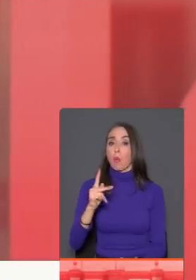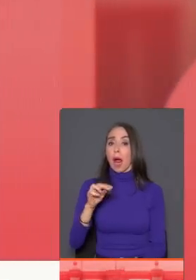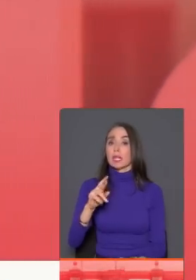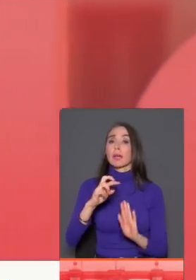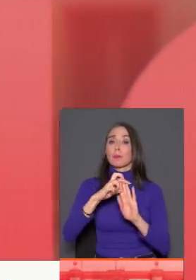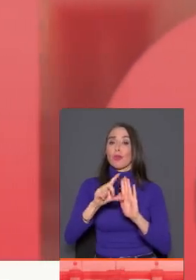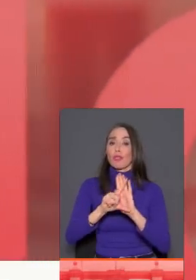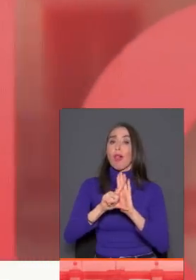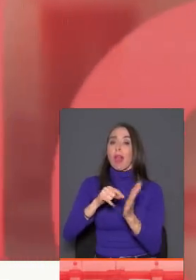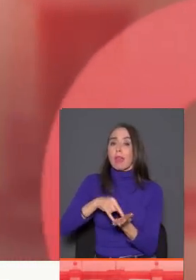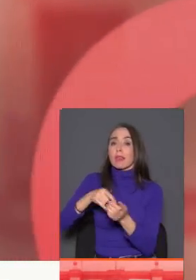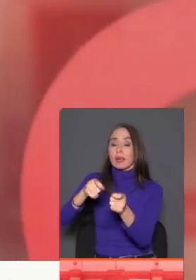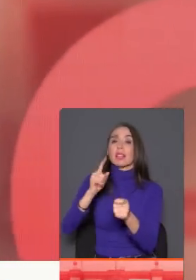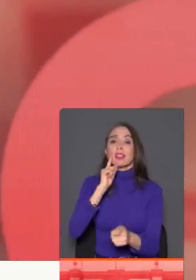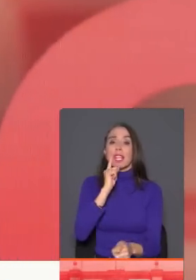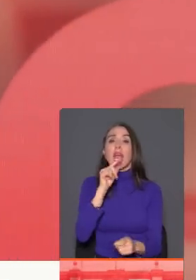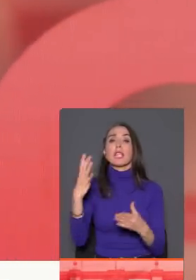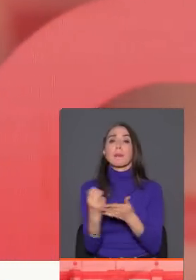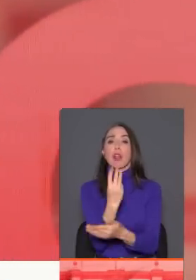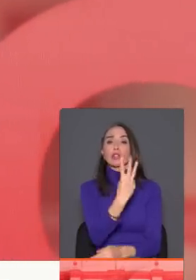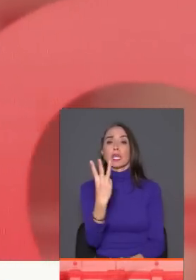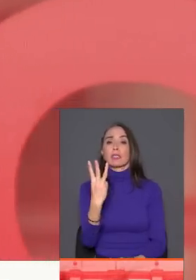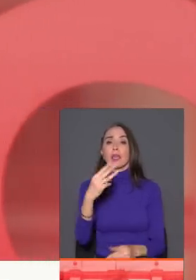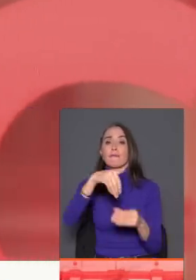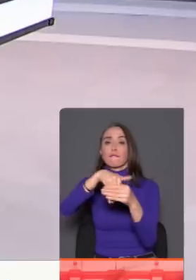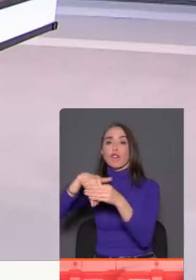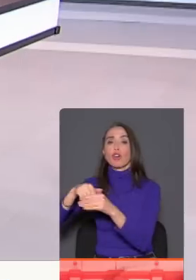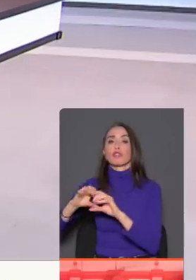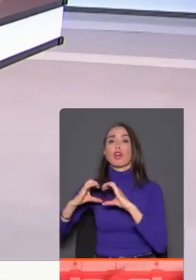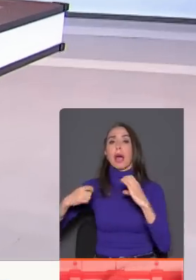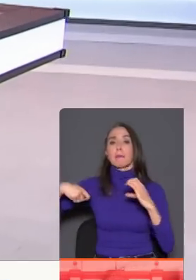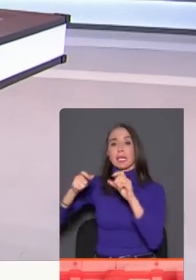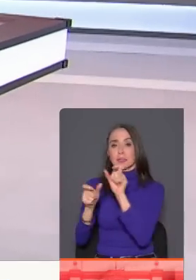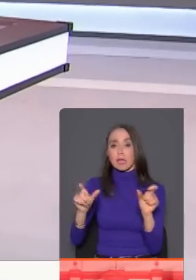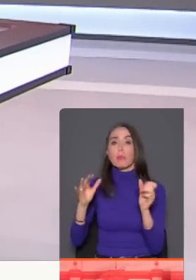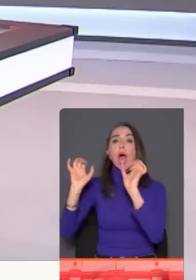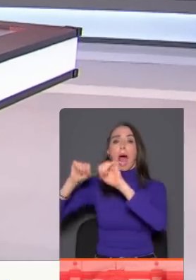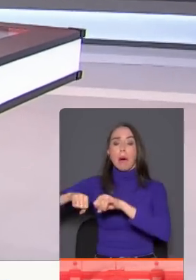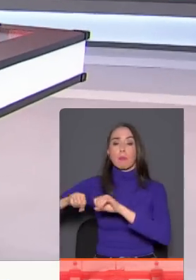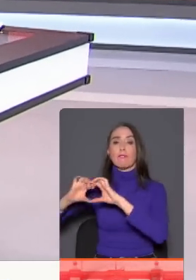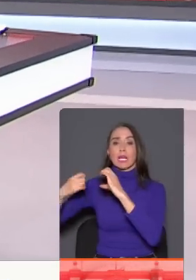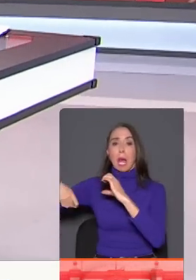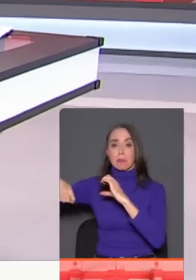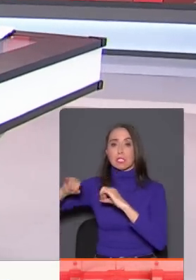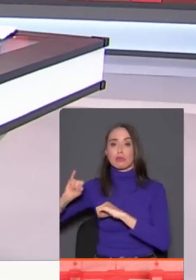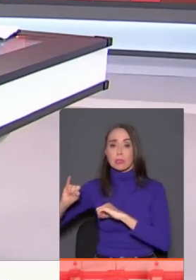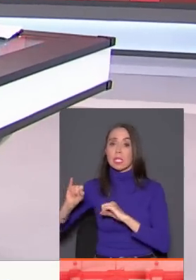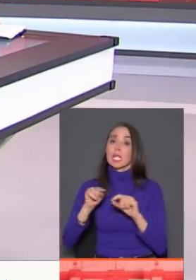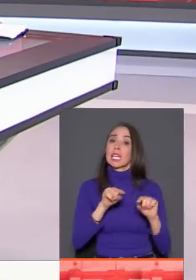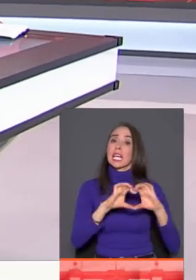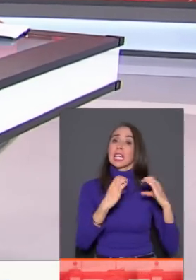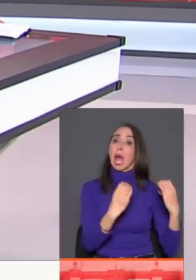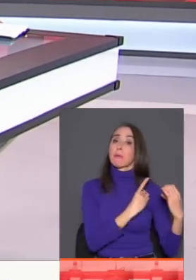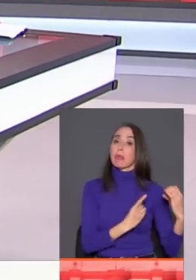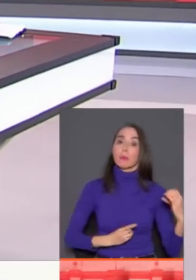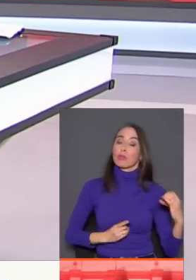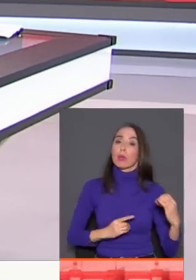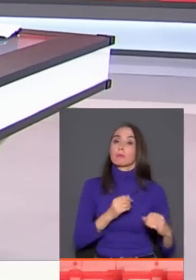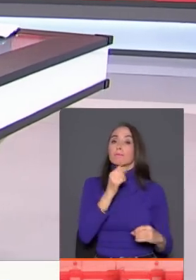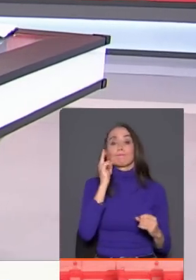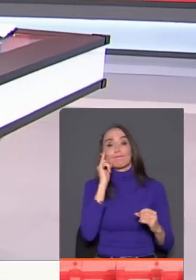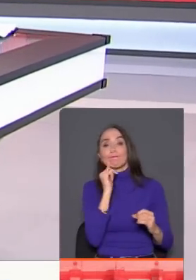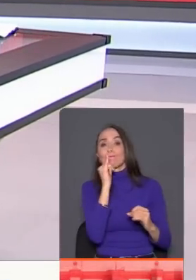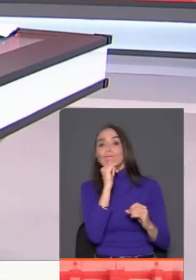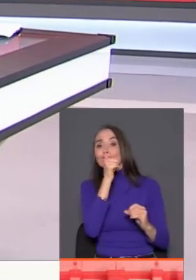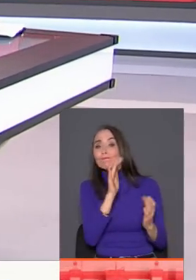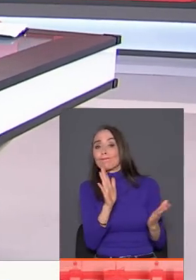anoche que tenían los 33 votos en el senado es muy probable que los tengan que se apruebe en el senado no así en la cámara y el pronóstico es reservado porque recordemos que este proyecto